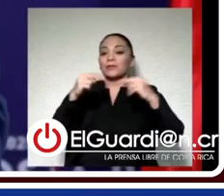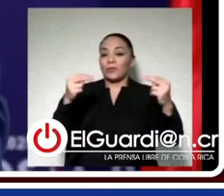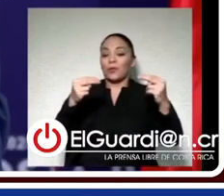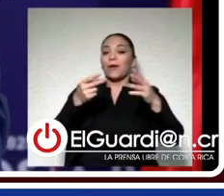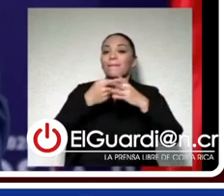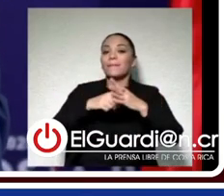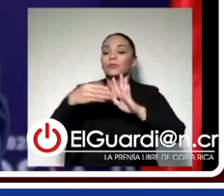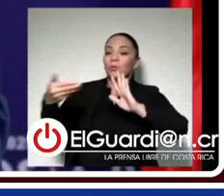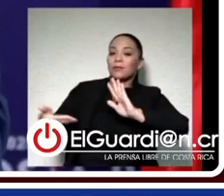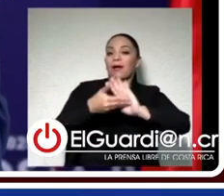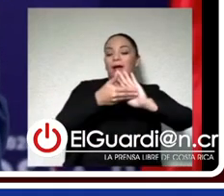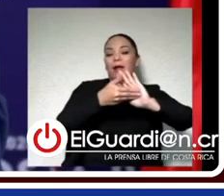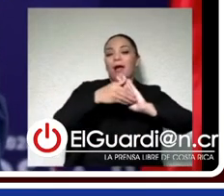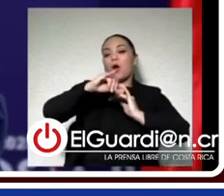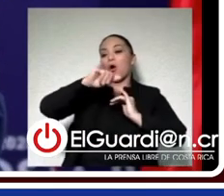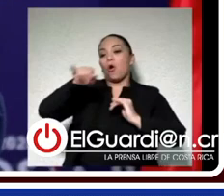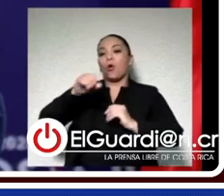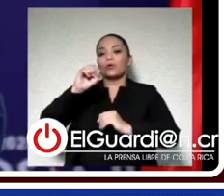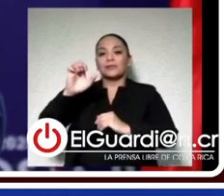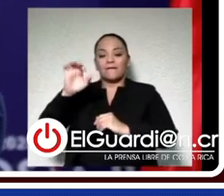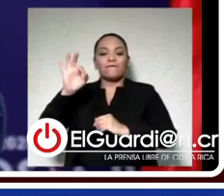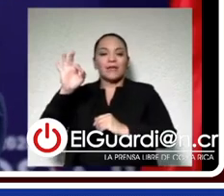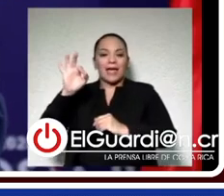José Figueres Ferrer, el de verdad,